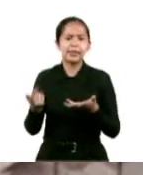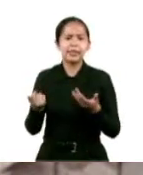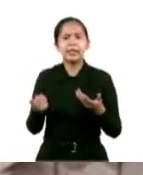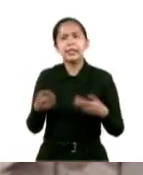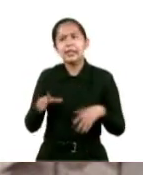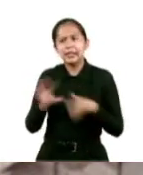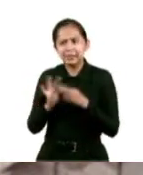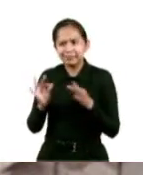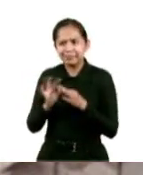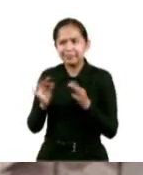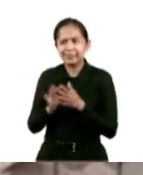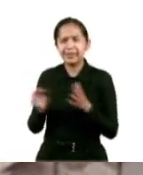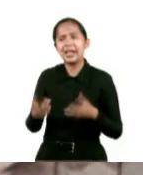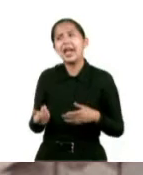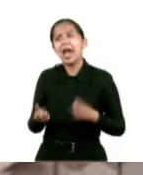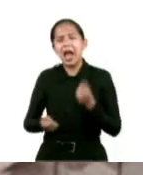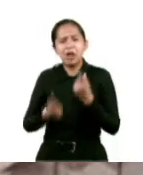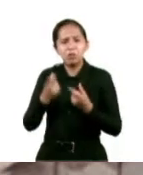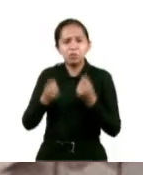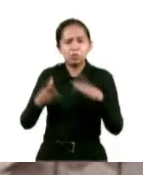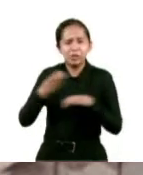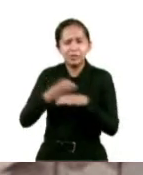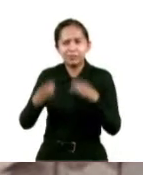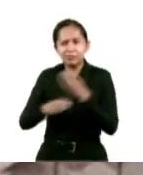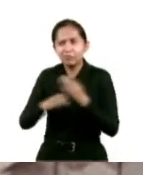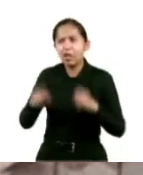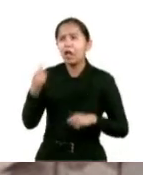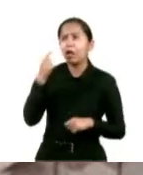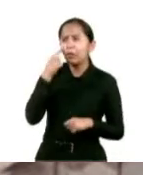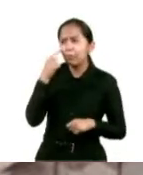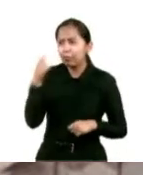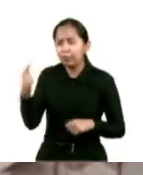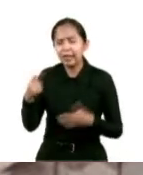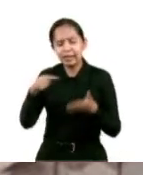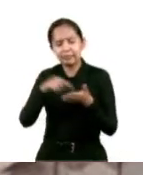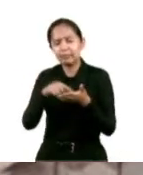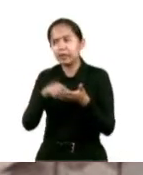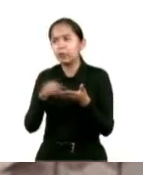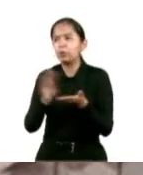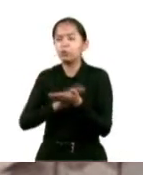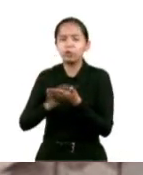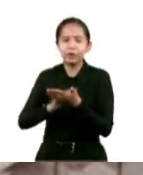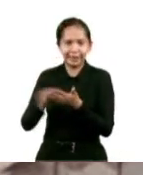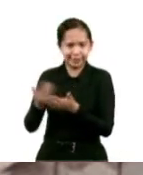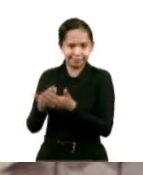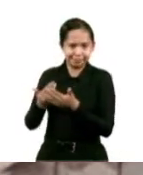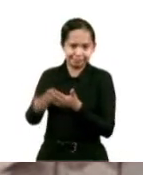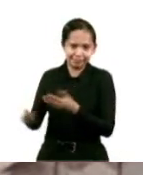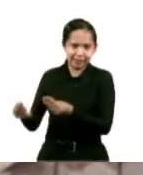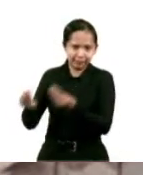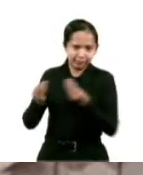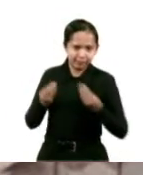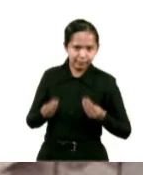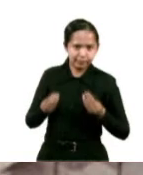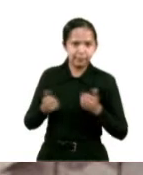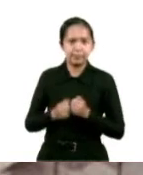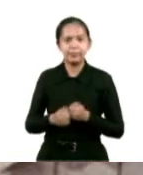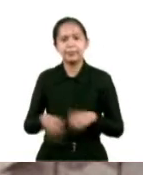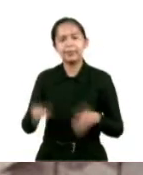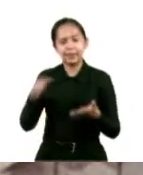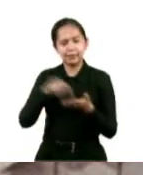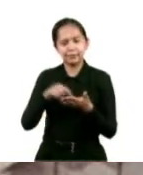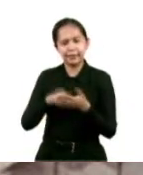hicieron una serie de comentarios y observaciones sobre el borrador preliminar del reporte único de resultados de